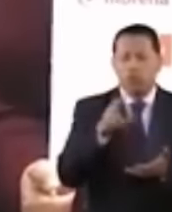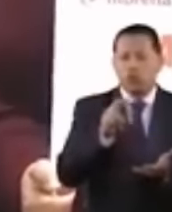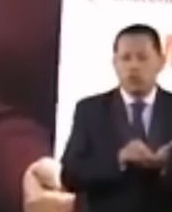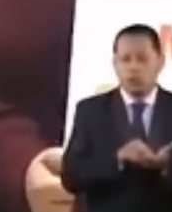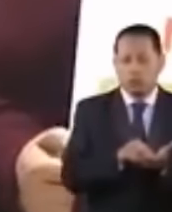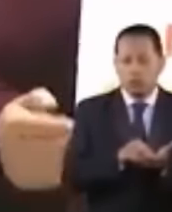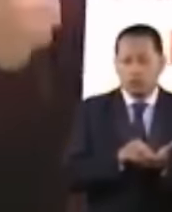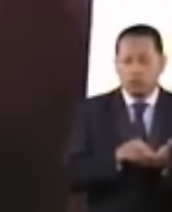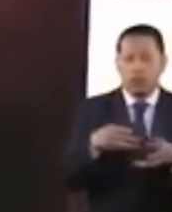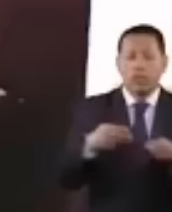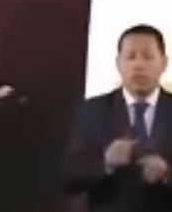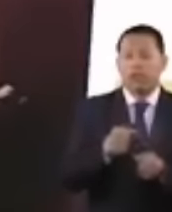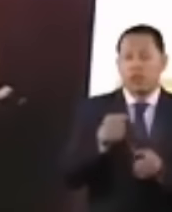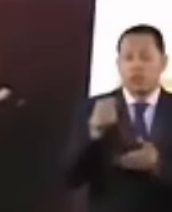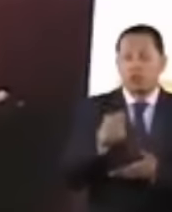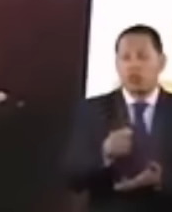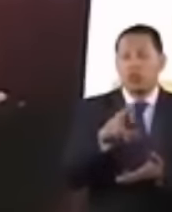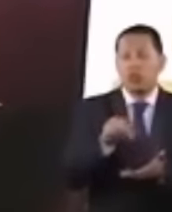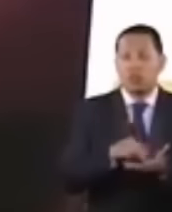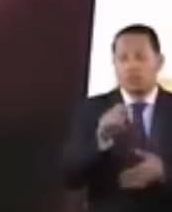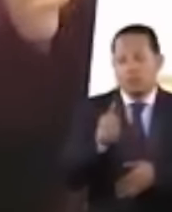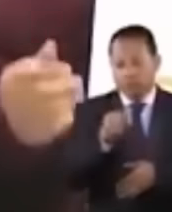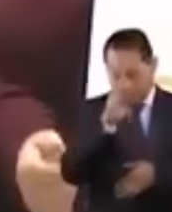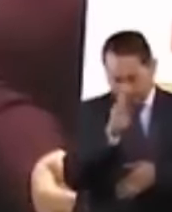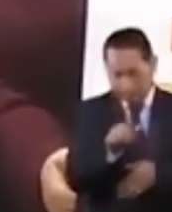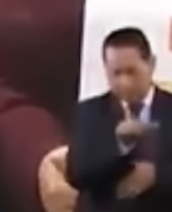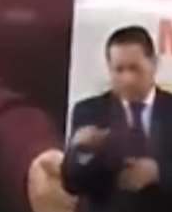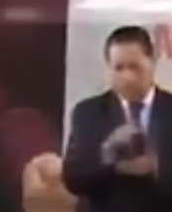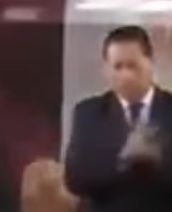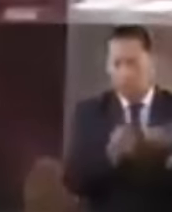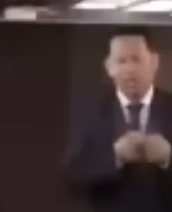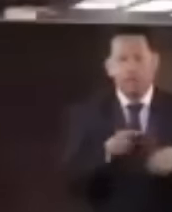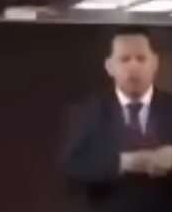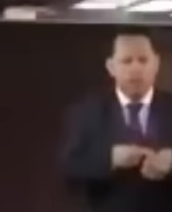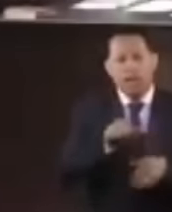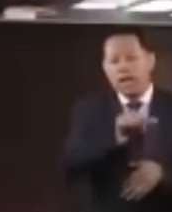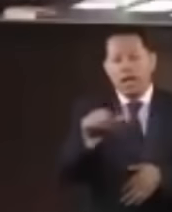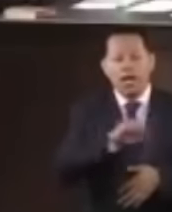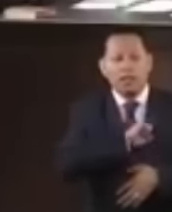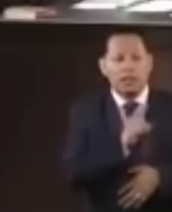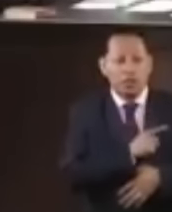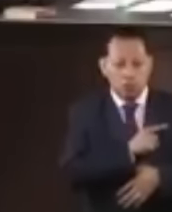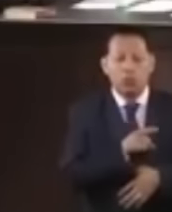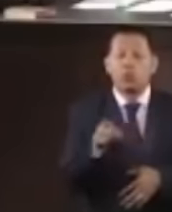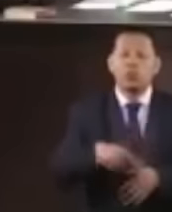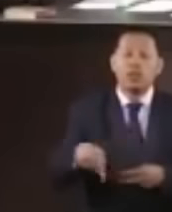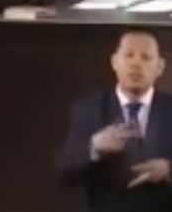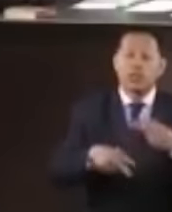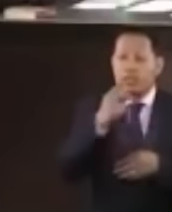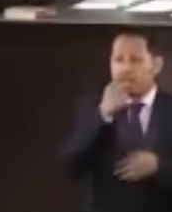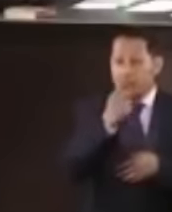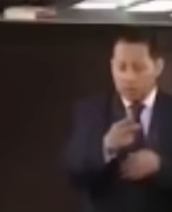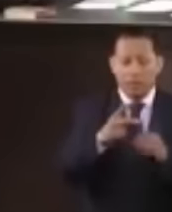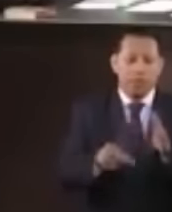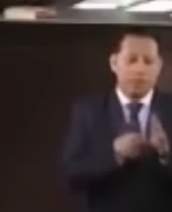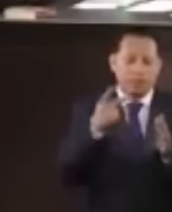del presupuesto de egresos 2026 va dirigido a programas sociales, a la salud, y ustedes han venido aquí a decir